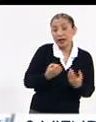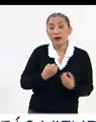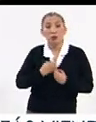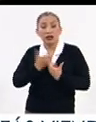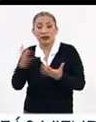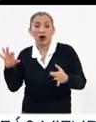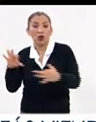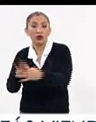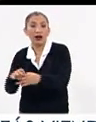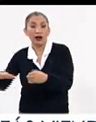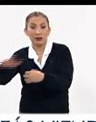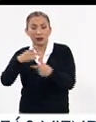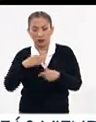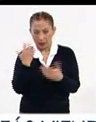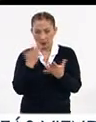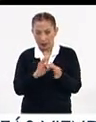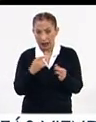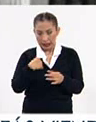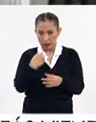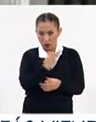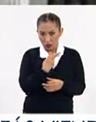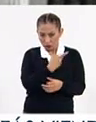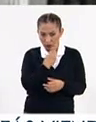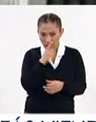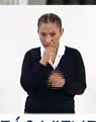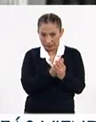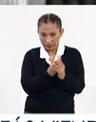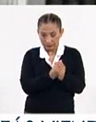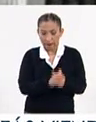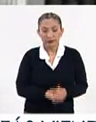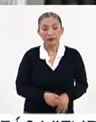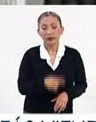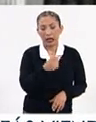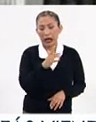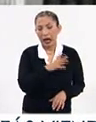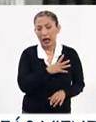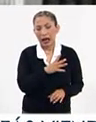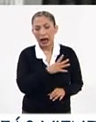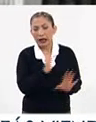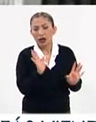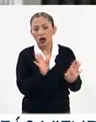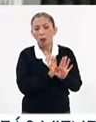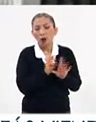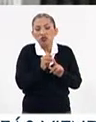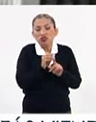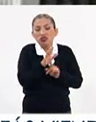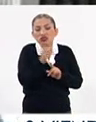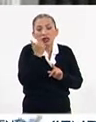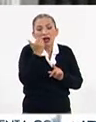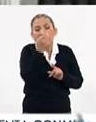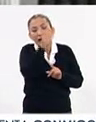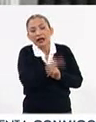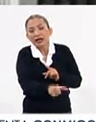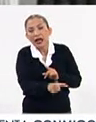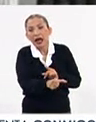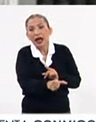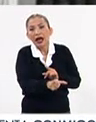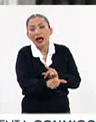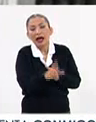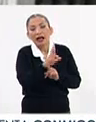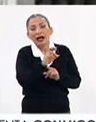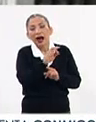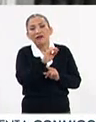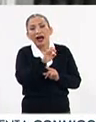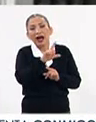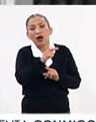unía. Te voy a contar una cosa aquí entre nos. Ha habido una cierta insidia en querer decir que mi papá, Efraín Huerta,